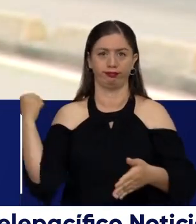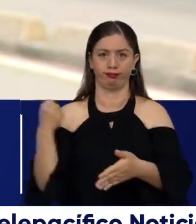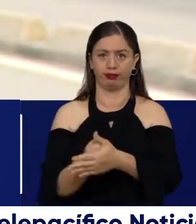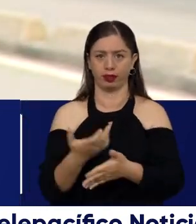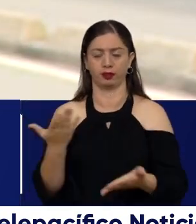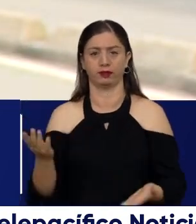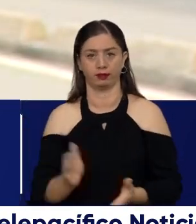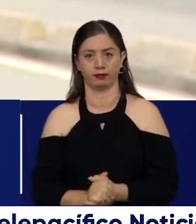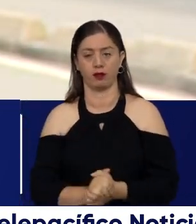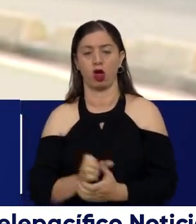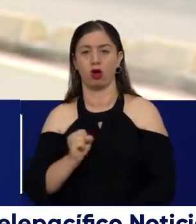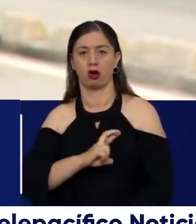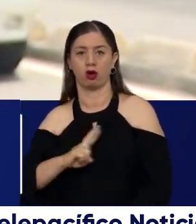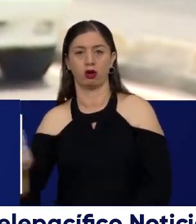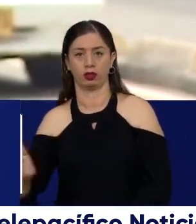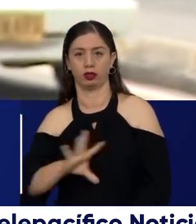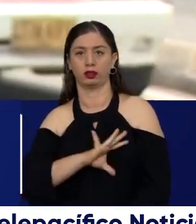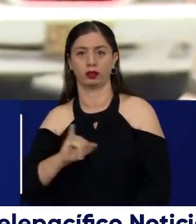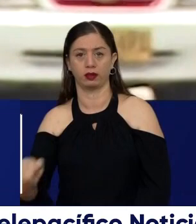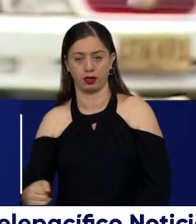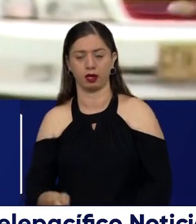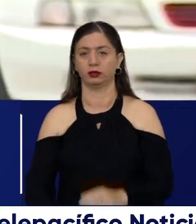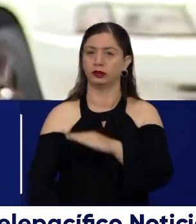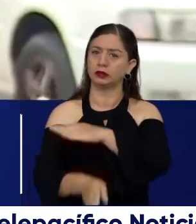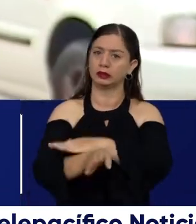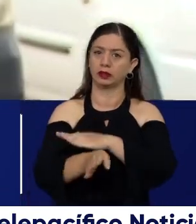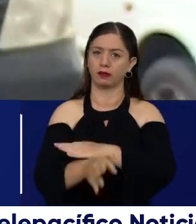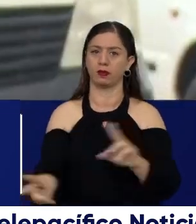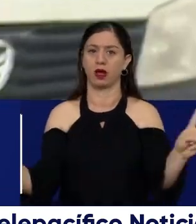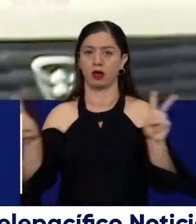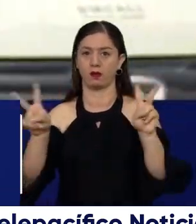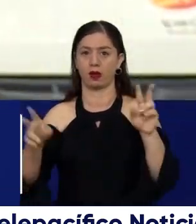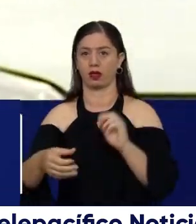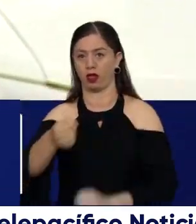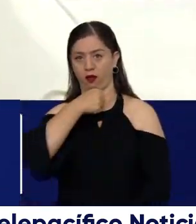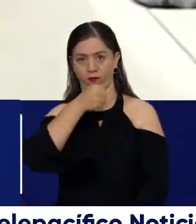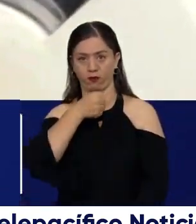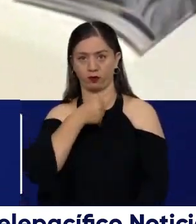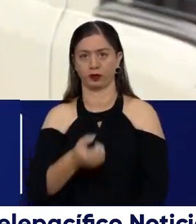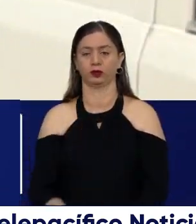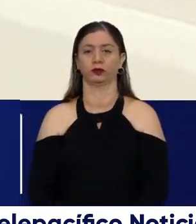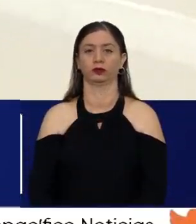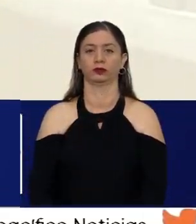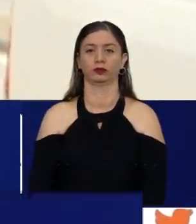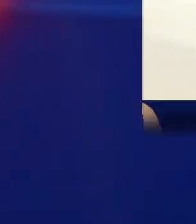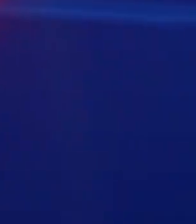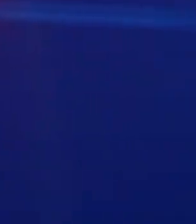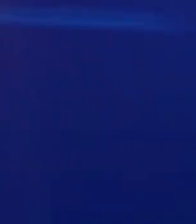accidentes. Desde el oriente de la ciudad me despido, continúen ustedes con más información en estudio.